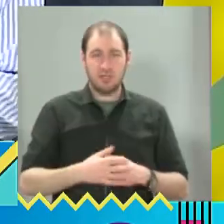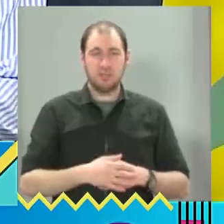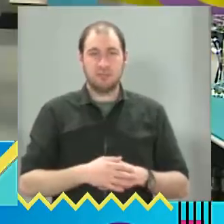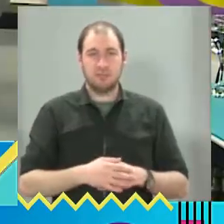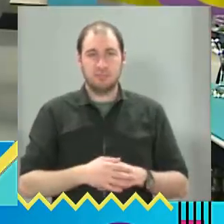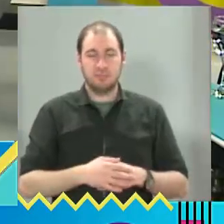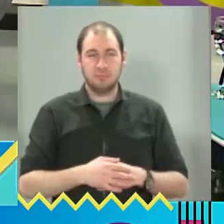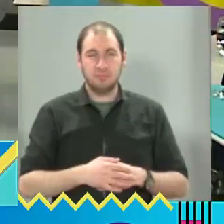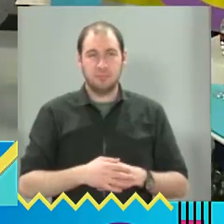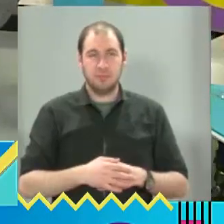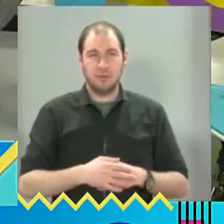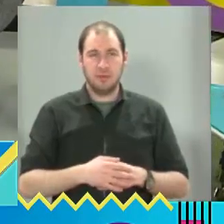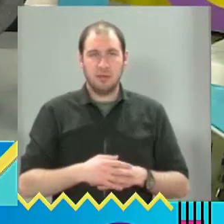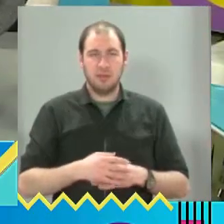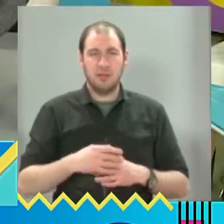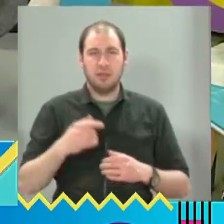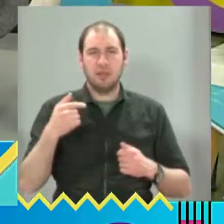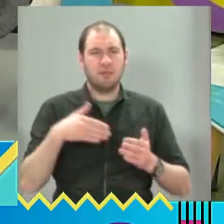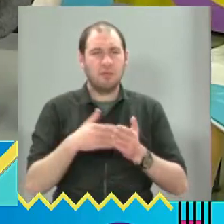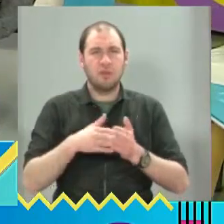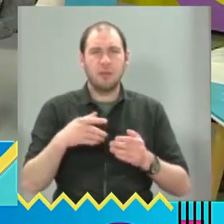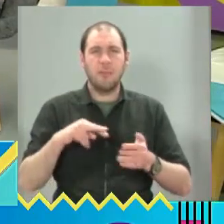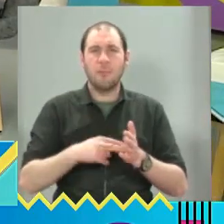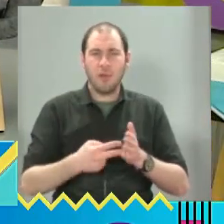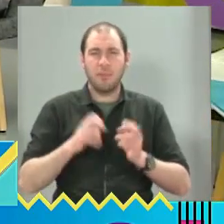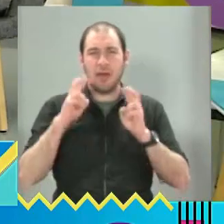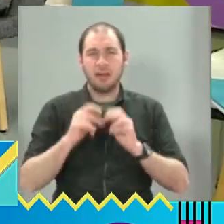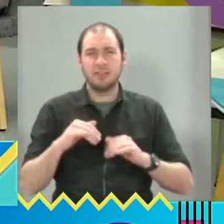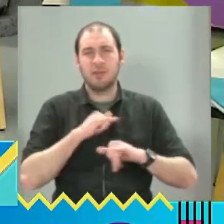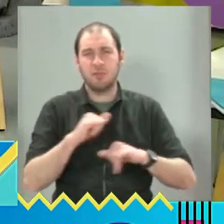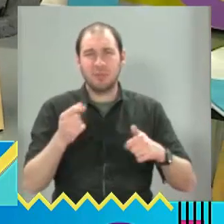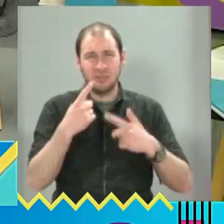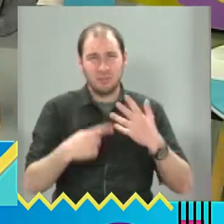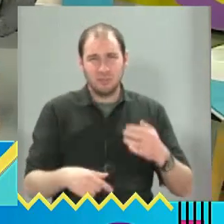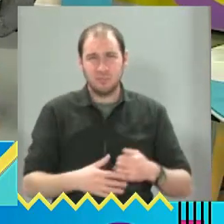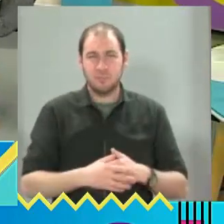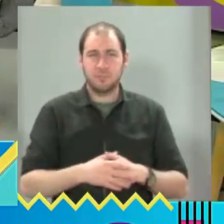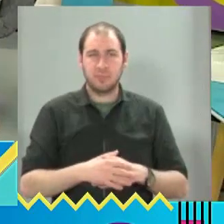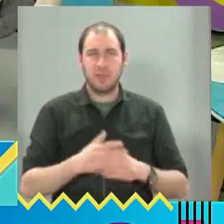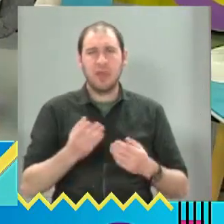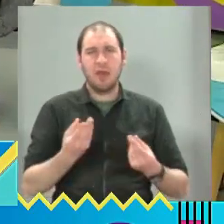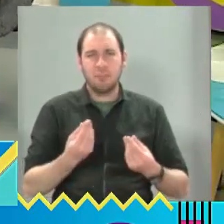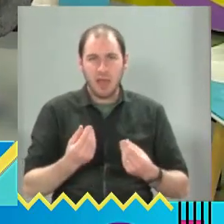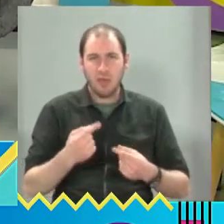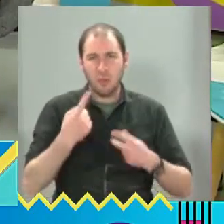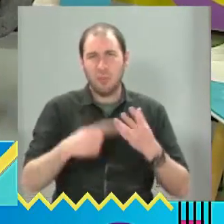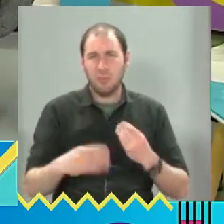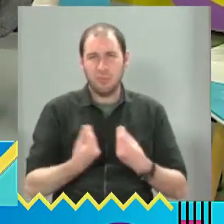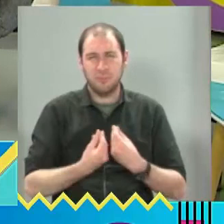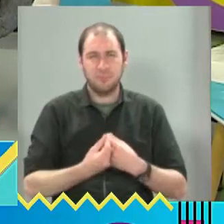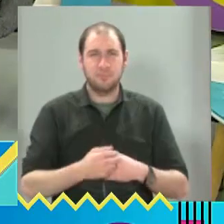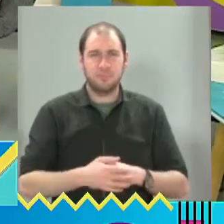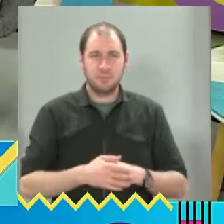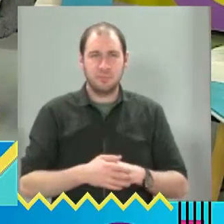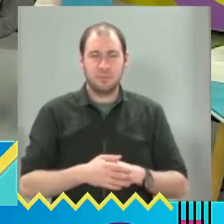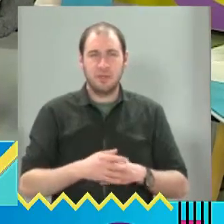hueso tienen sesgos de todo tipo, problemas de análisis de información de todo tipo, miedos y fobias de todo tipo, que